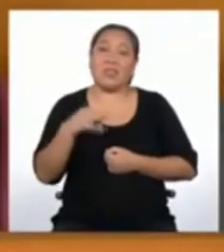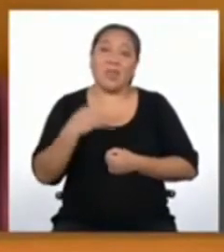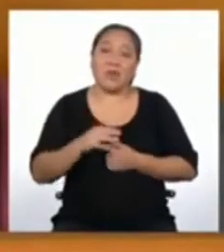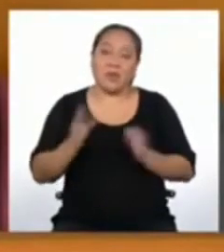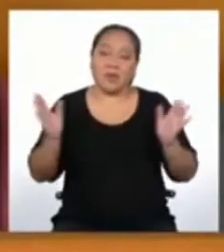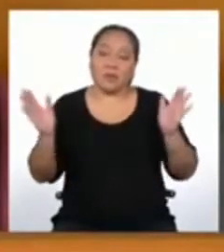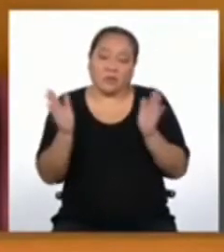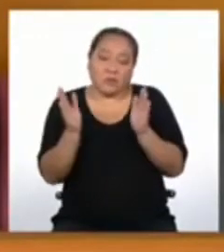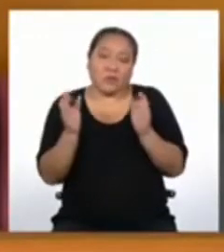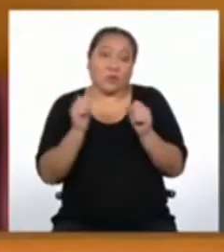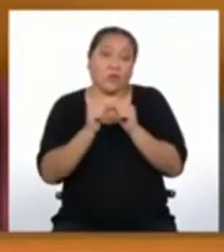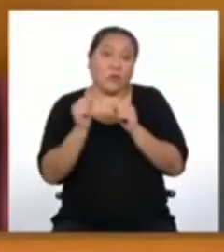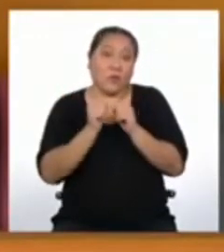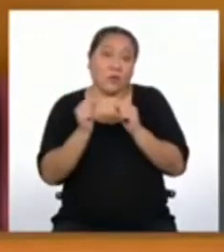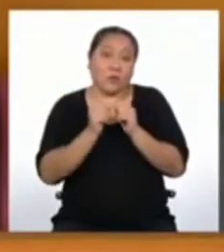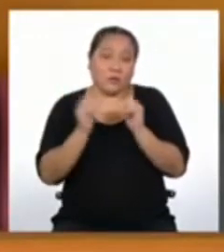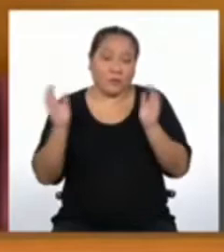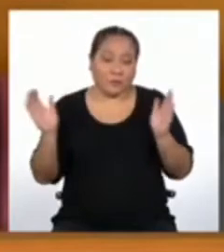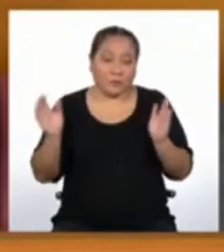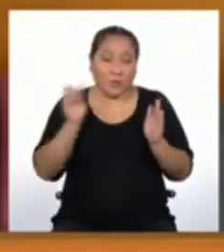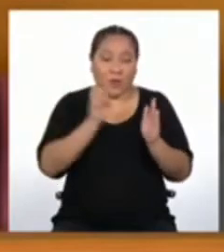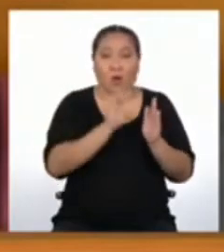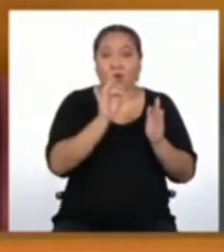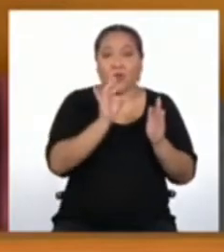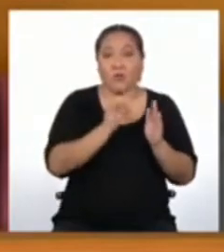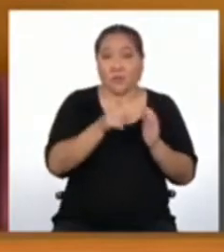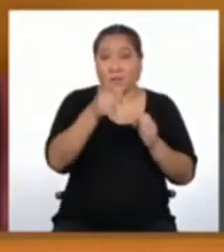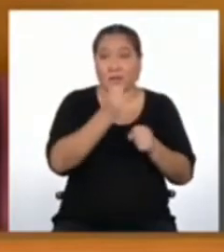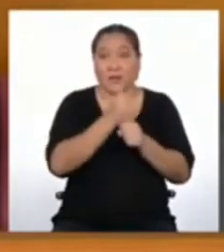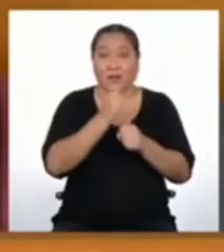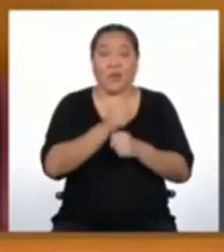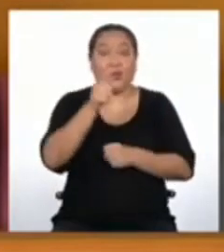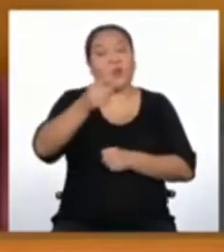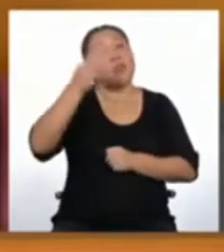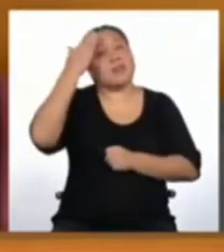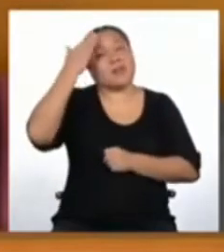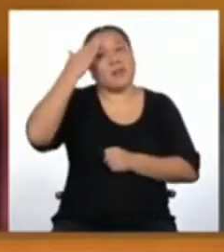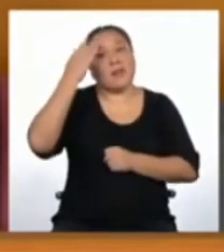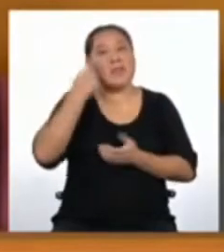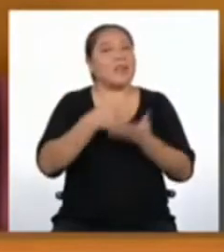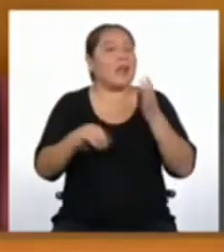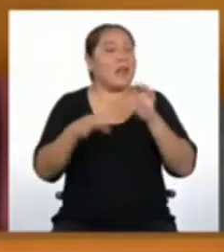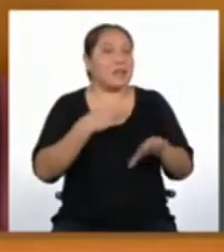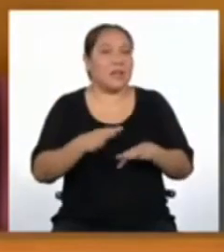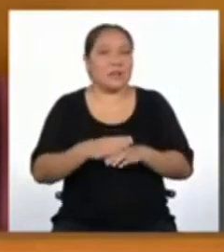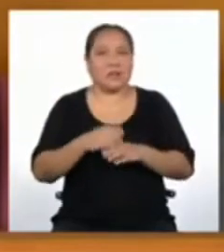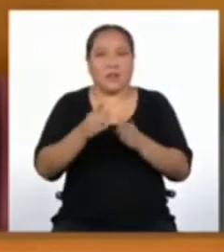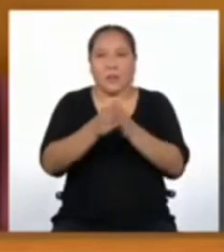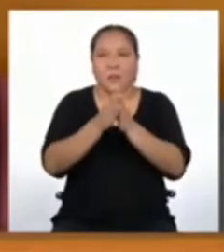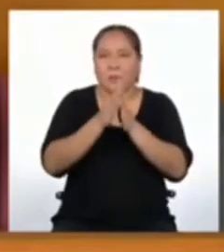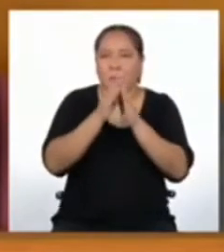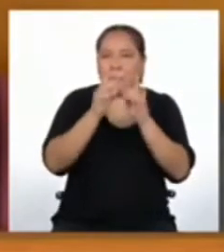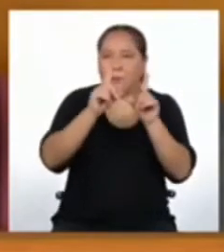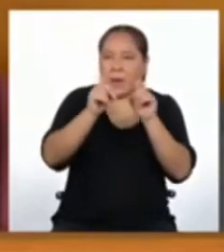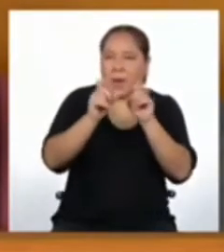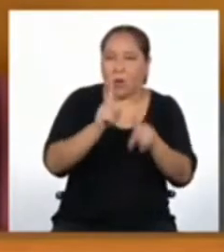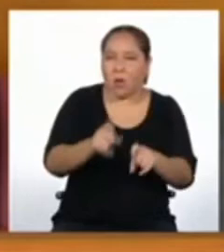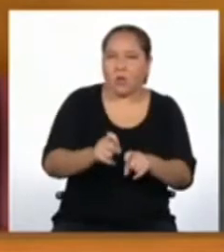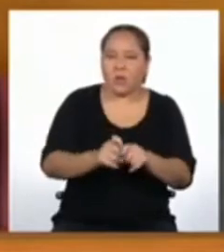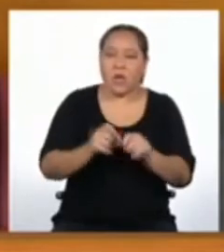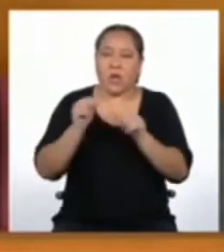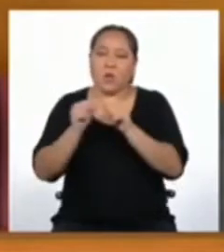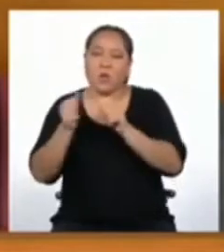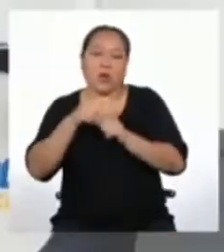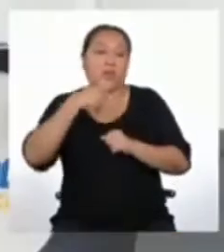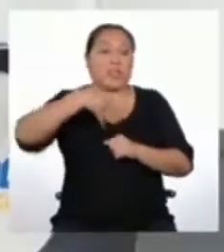números pequeños como el 8 para trabajar. Tú ya sabes qué hacer si te piden hallar el término 18